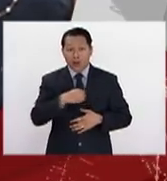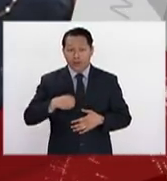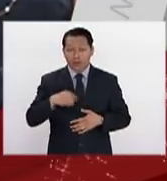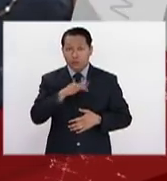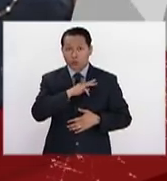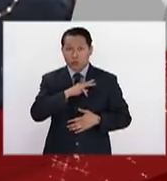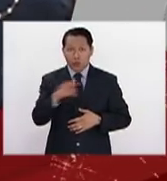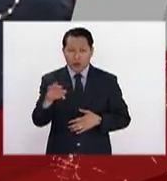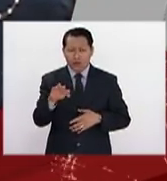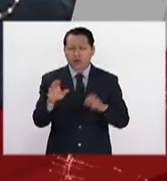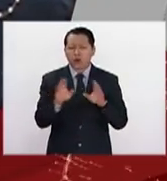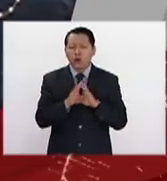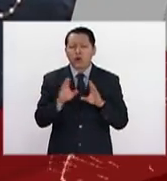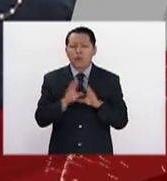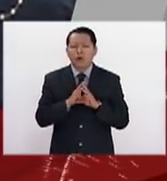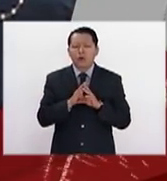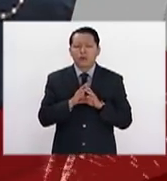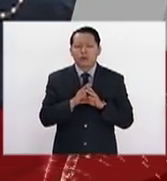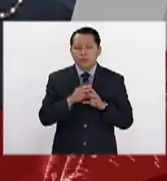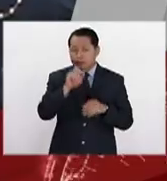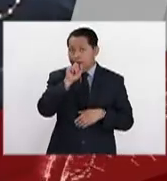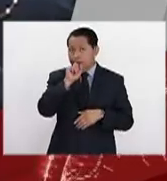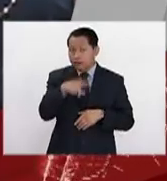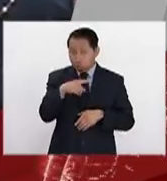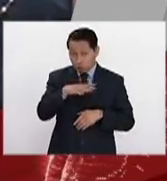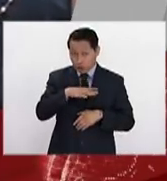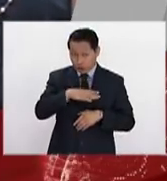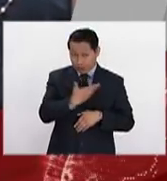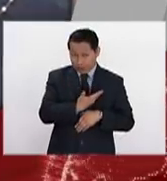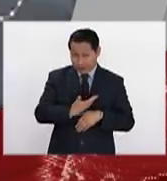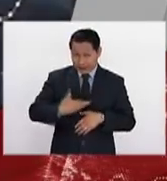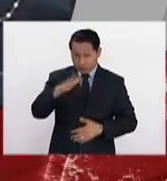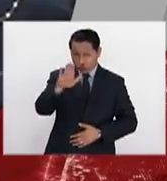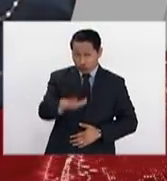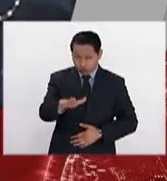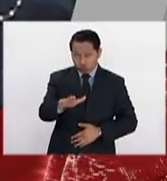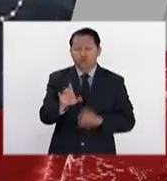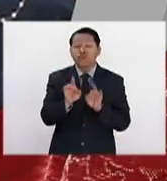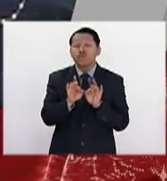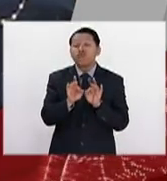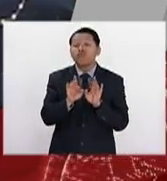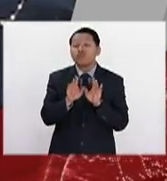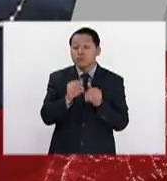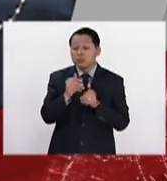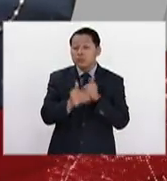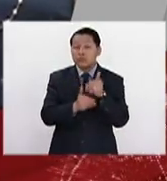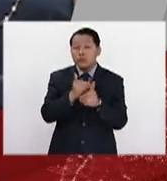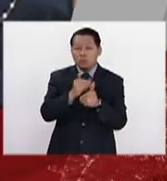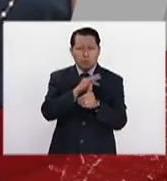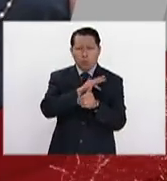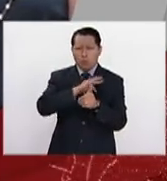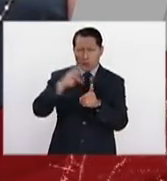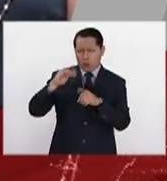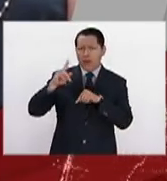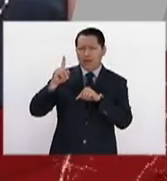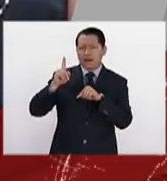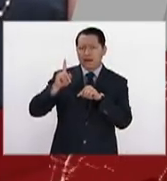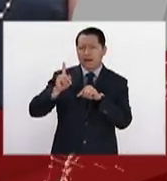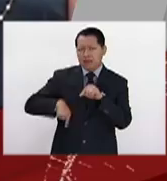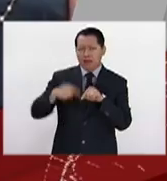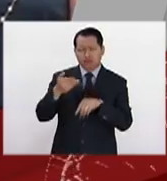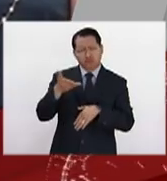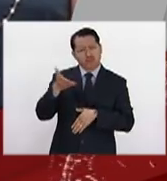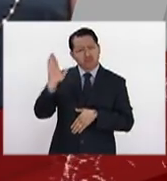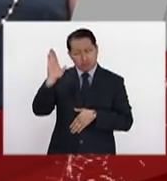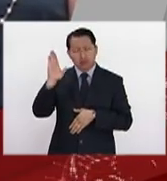someterme a la revocación del mandato. Cada 2 años habrá